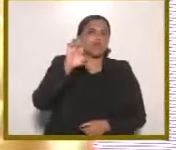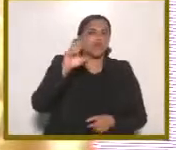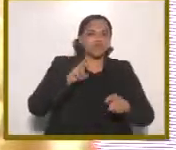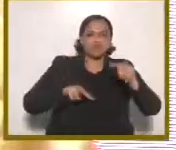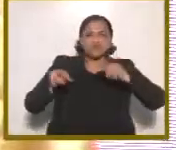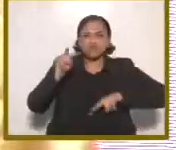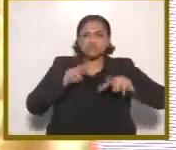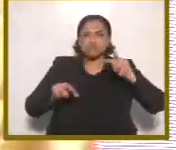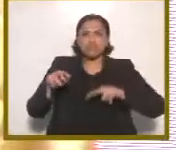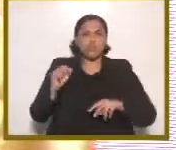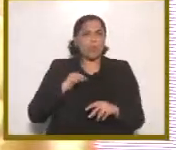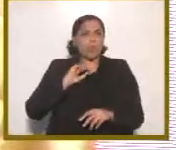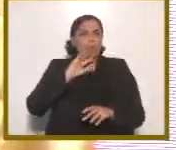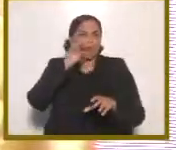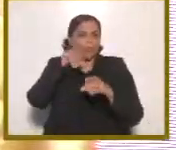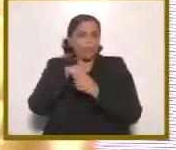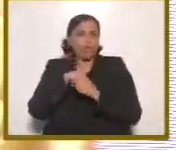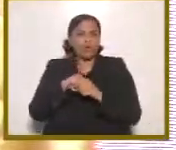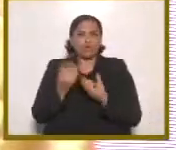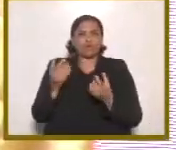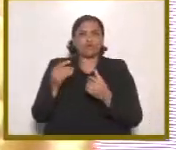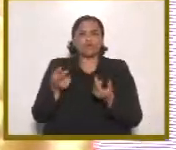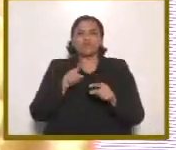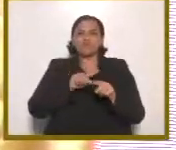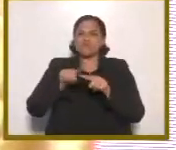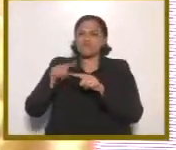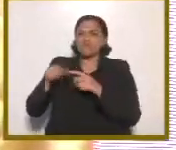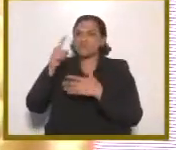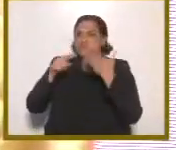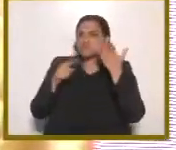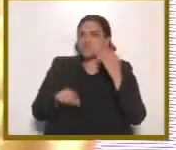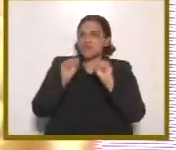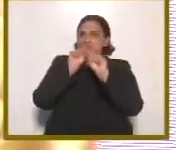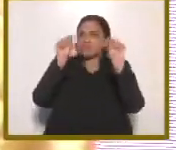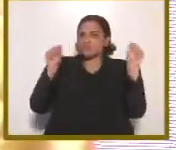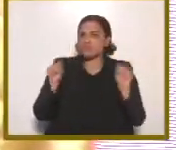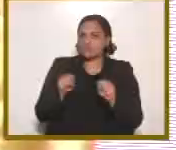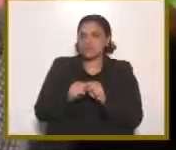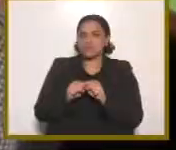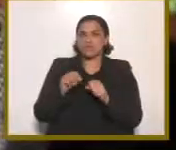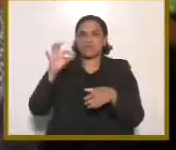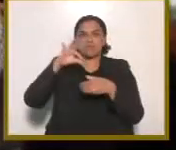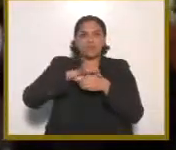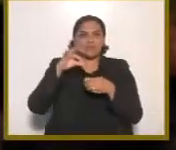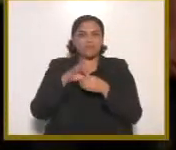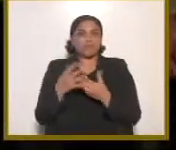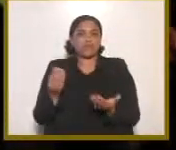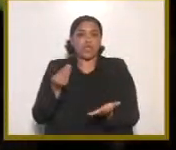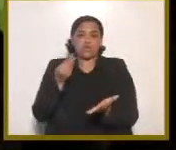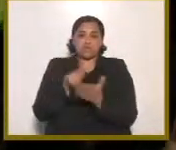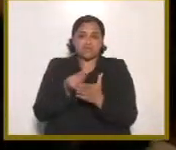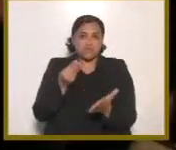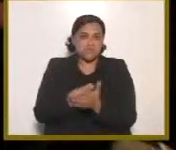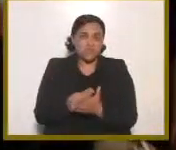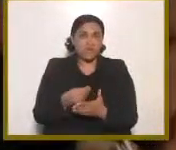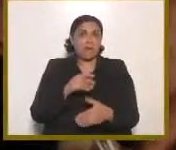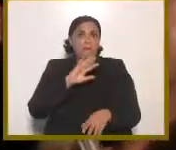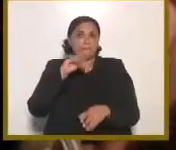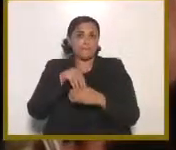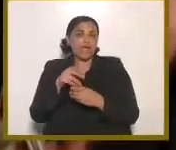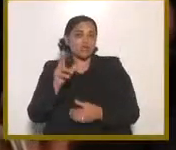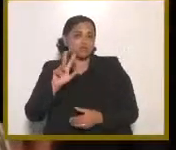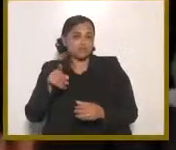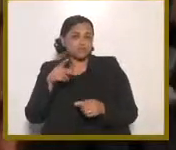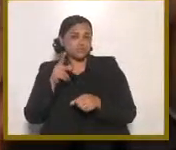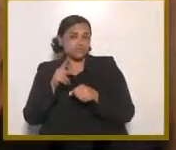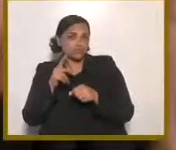intervenir en el delineamiento de diversas variables del sistema electoral como financiamiento político público directo e